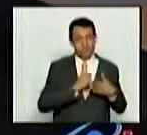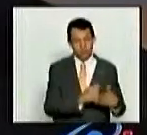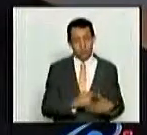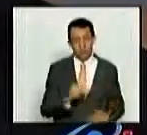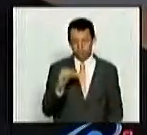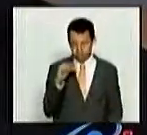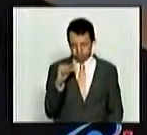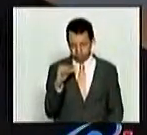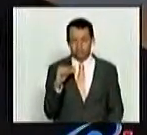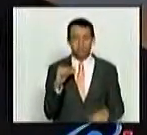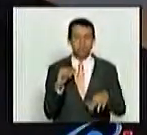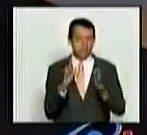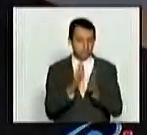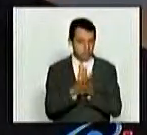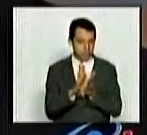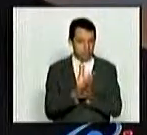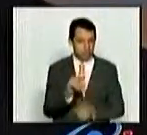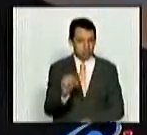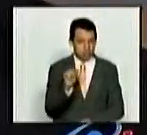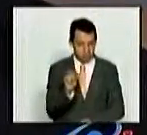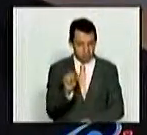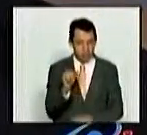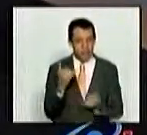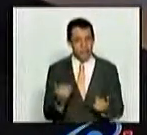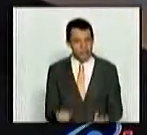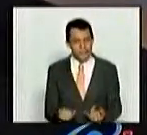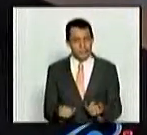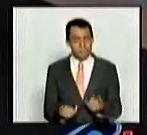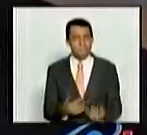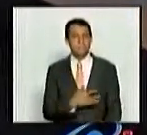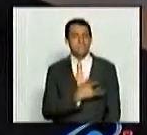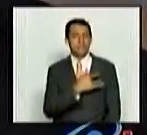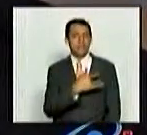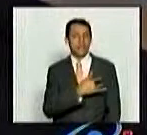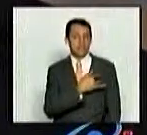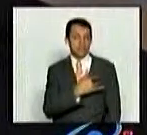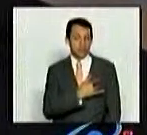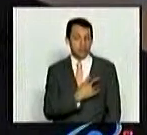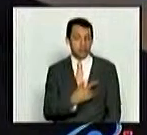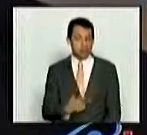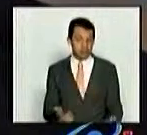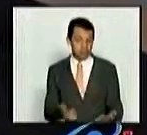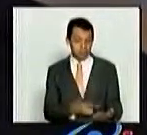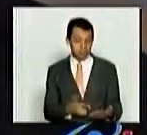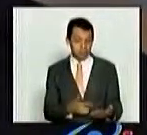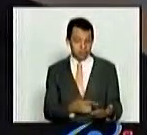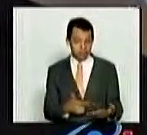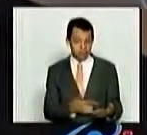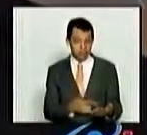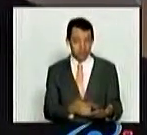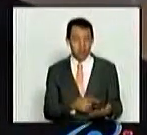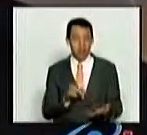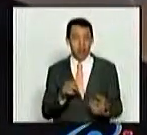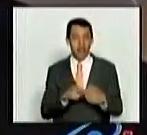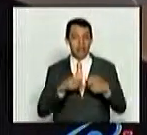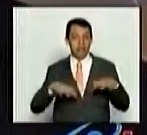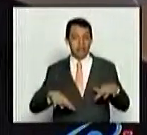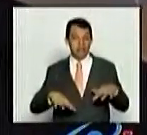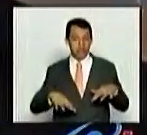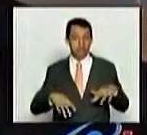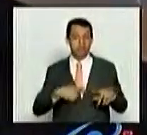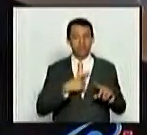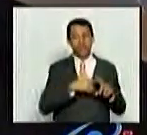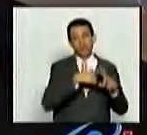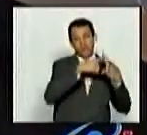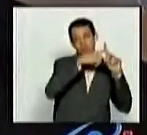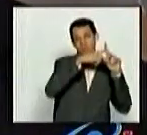quiero hacer algo, una explicación. Así como con un estímulo eléctrico de baja frecuencia Yo puedo estimular algo positivo